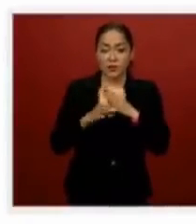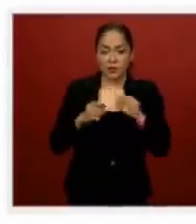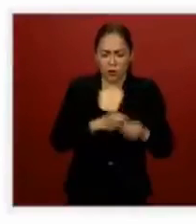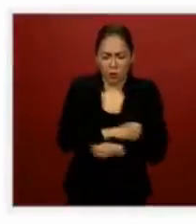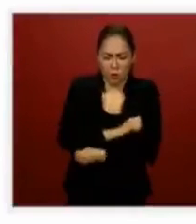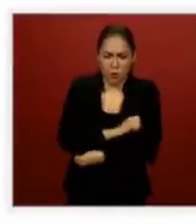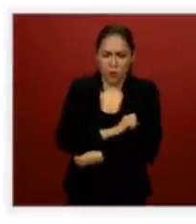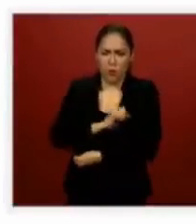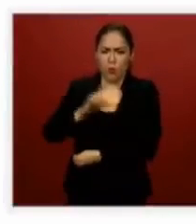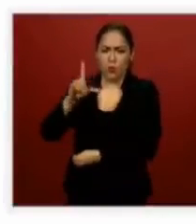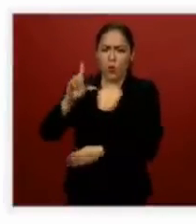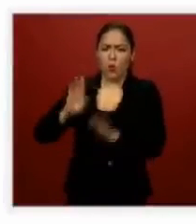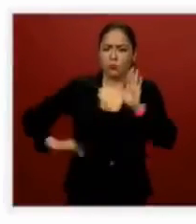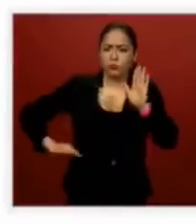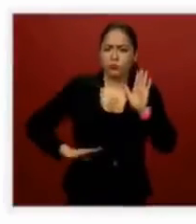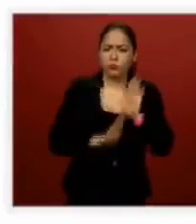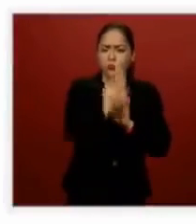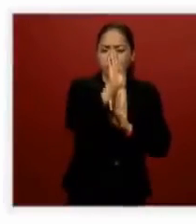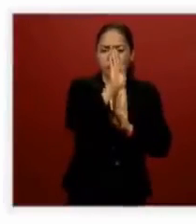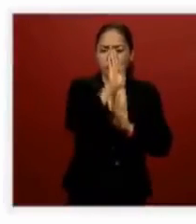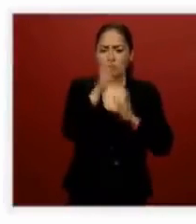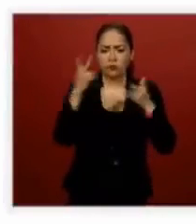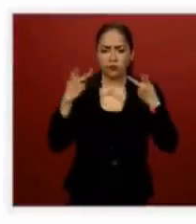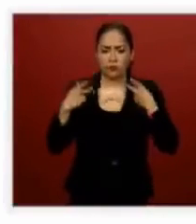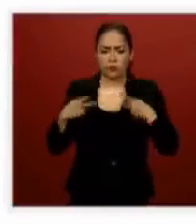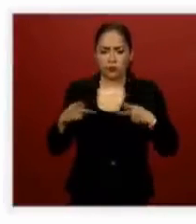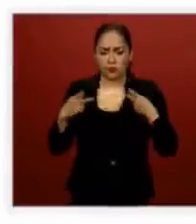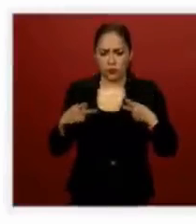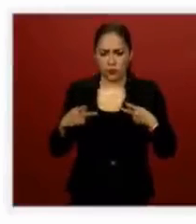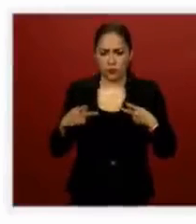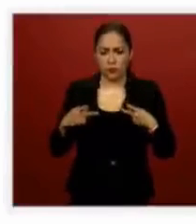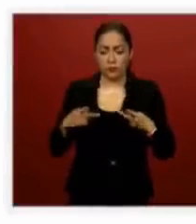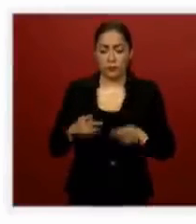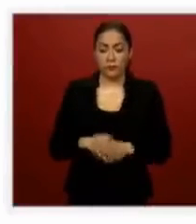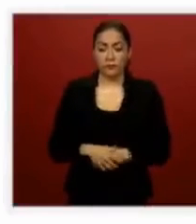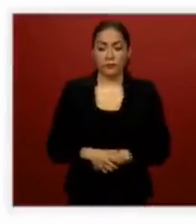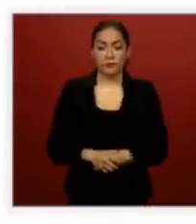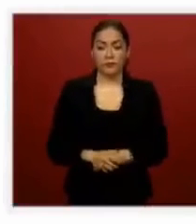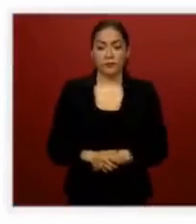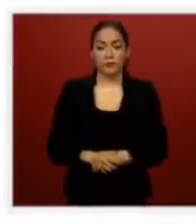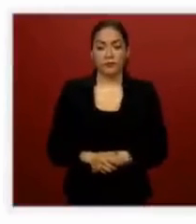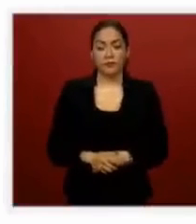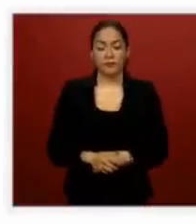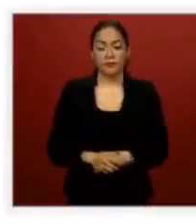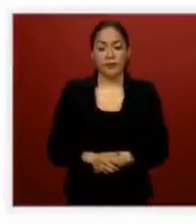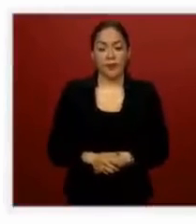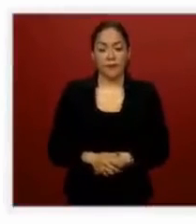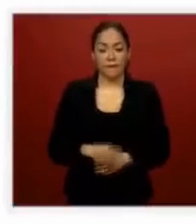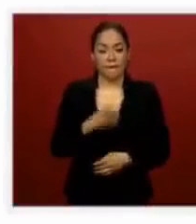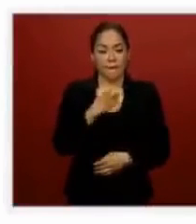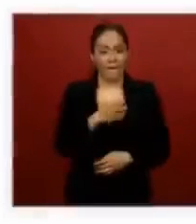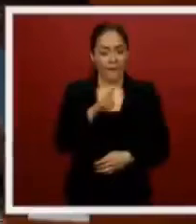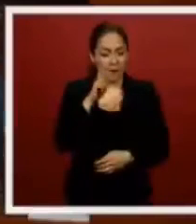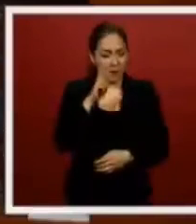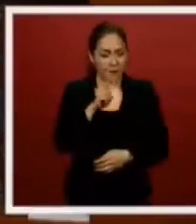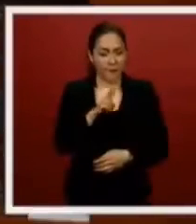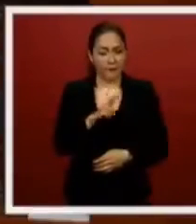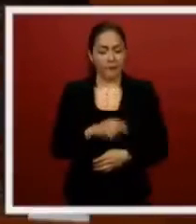humana en sus distintas expresiones. Es una de las definiciones de